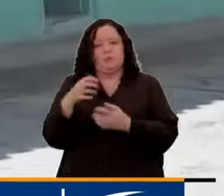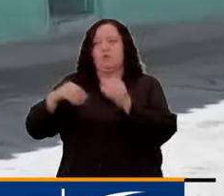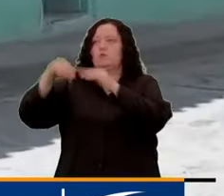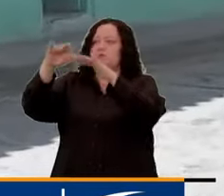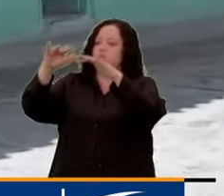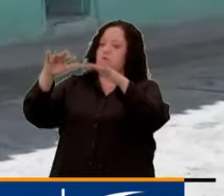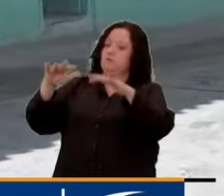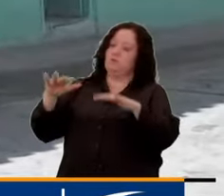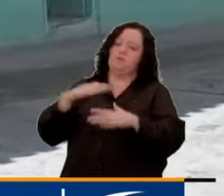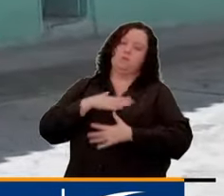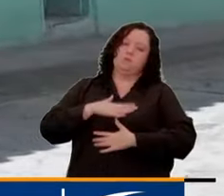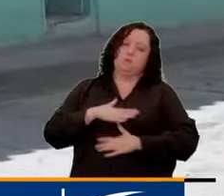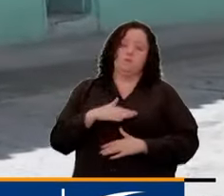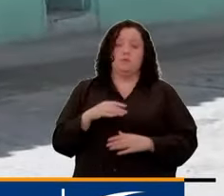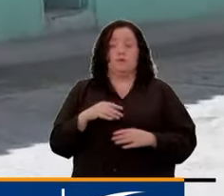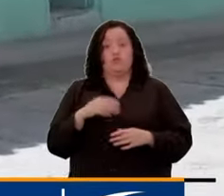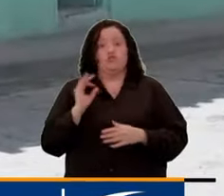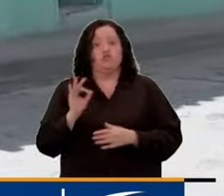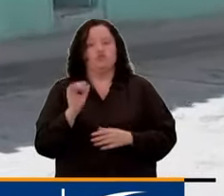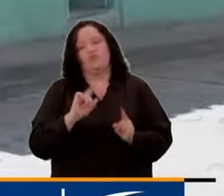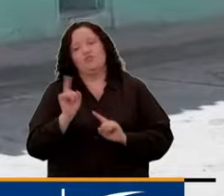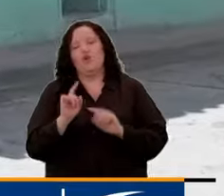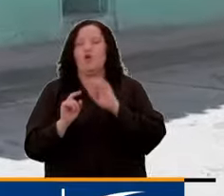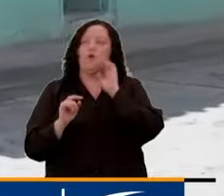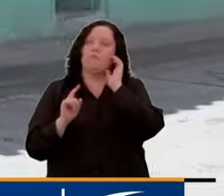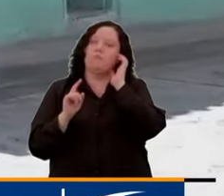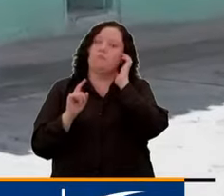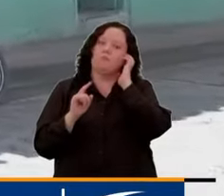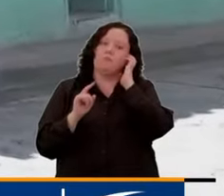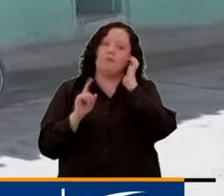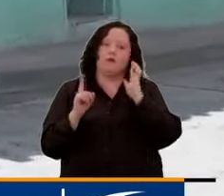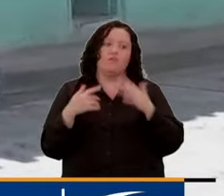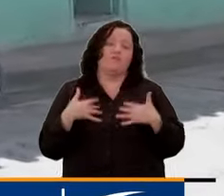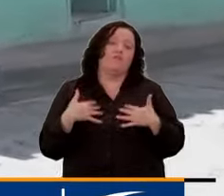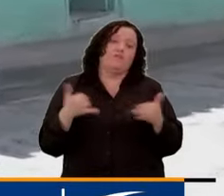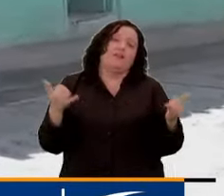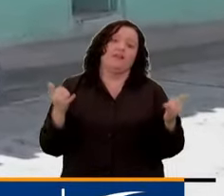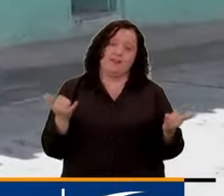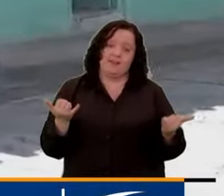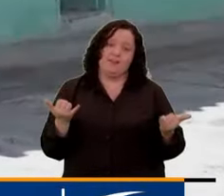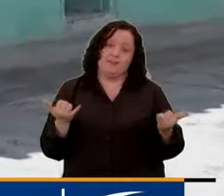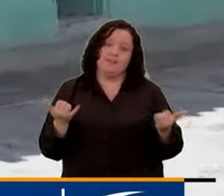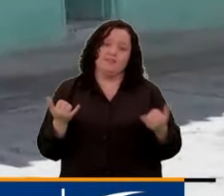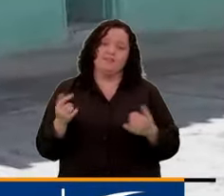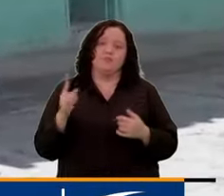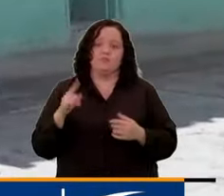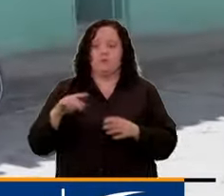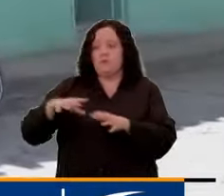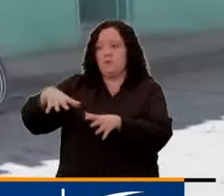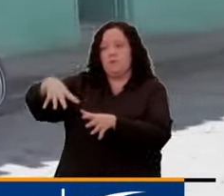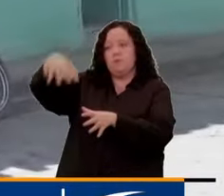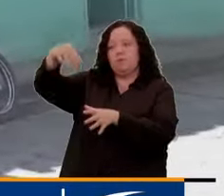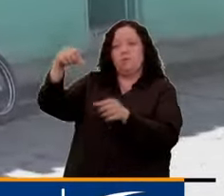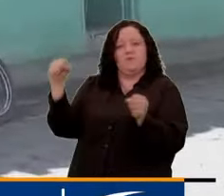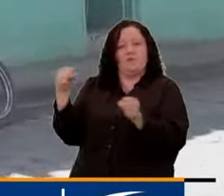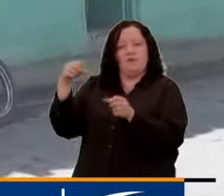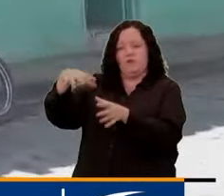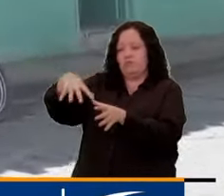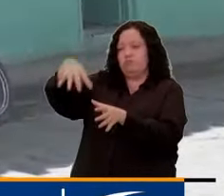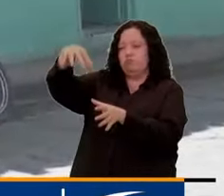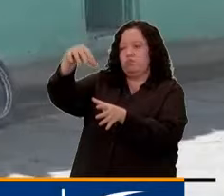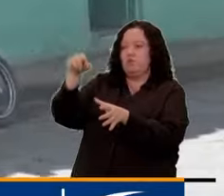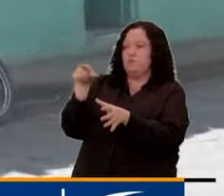pero también felices porque pues el nevado, de una u otra nevada manera,